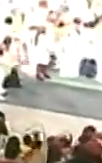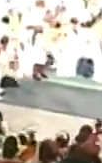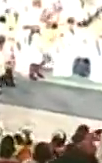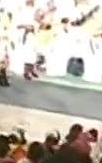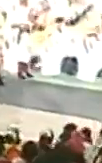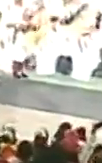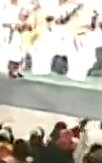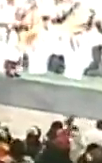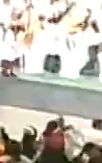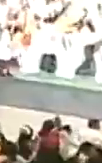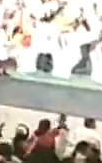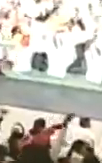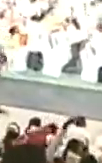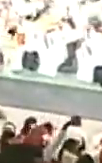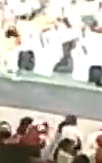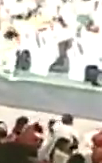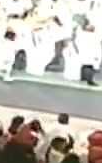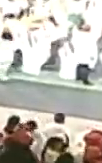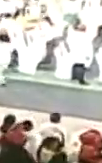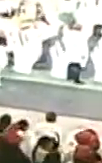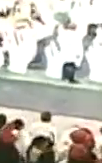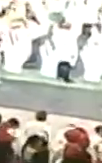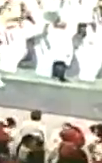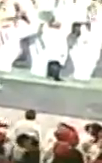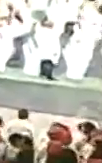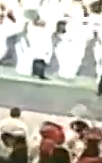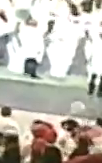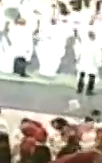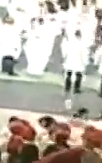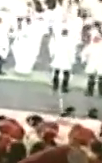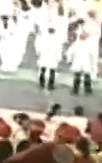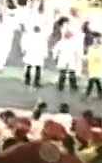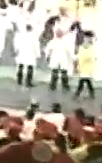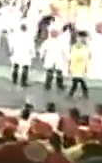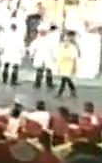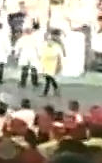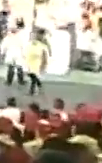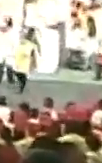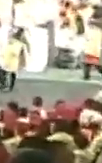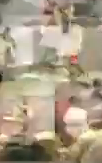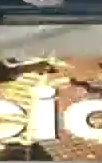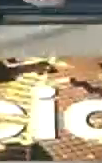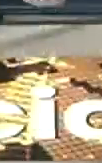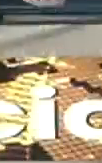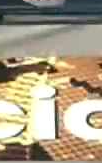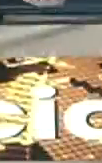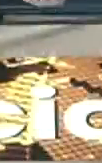salud. Con esta información y con estas imágenes despedimos este contacto desde el Poliedro de Caracas.